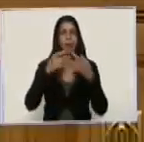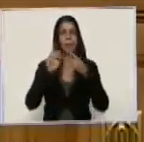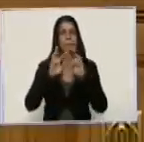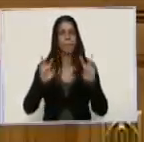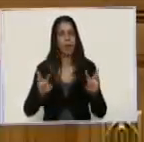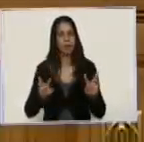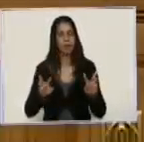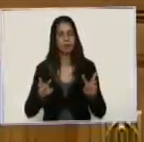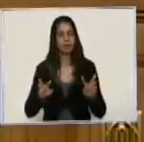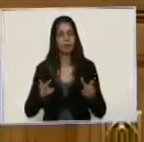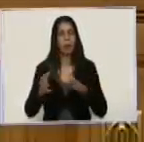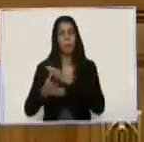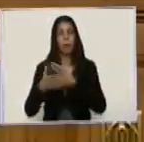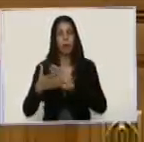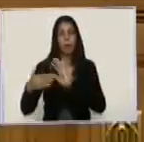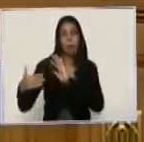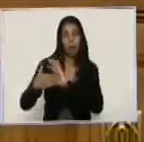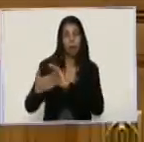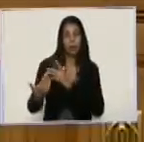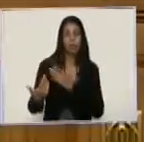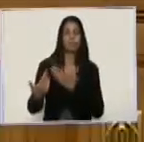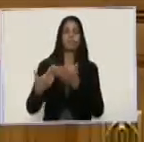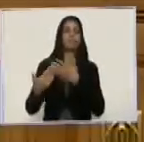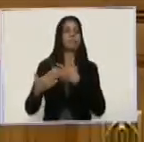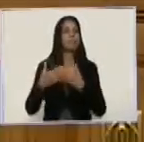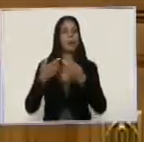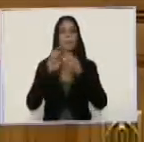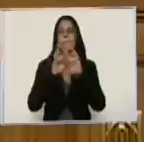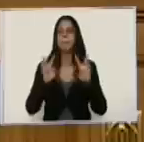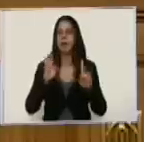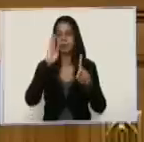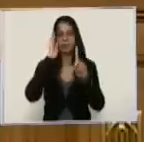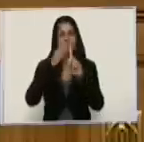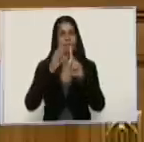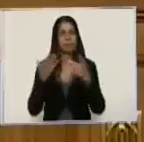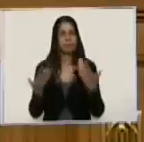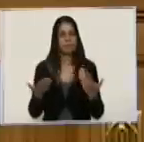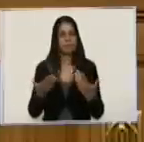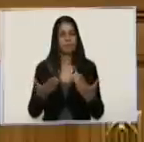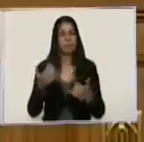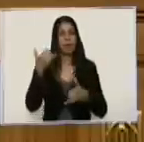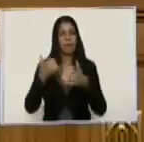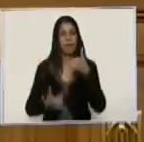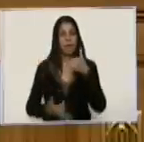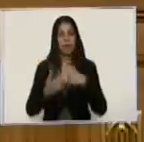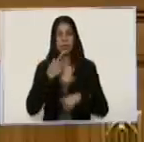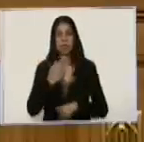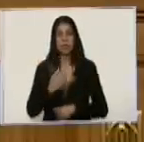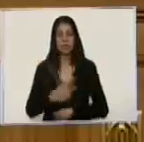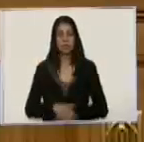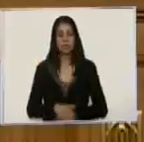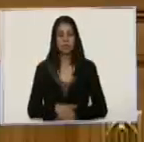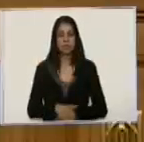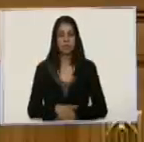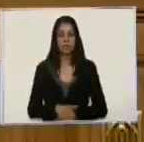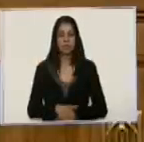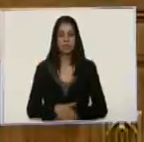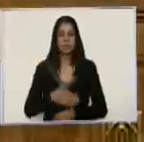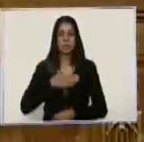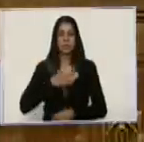ante cualquier provocación. Pero les digo, para terminar también, que como decía mi padre Ali